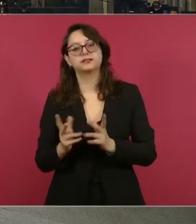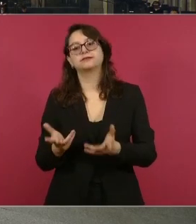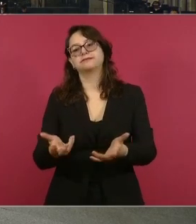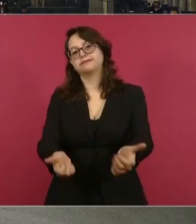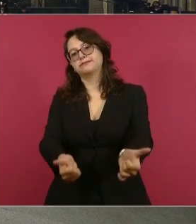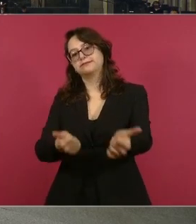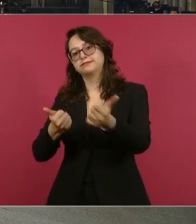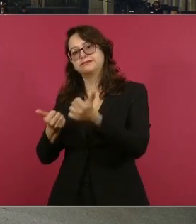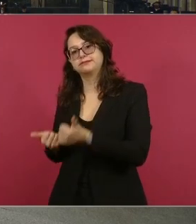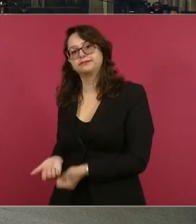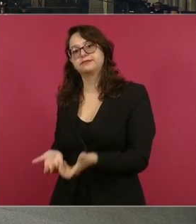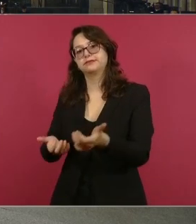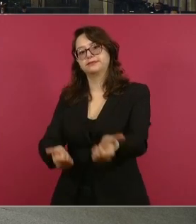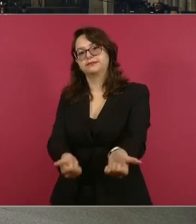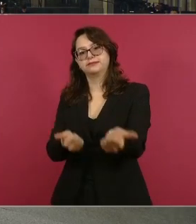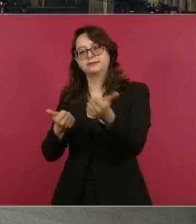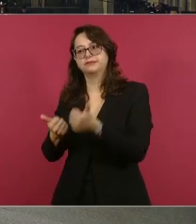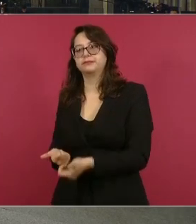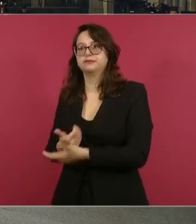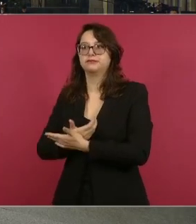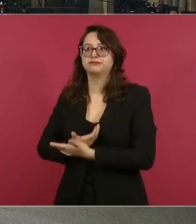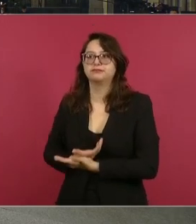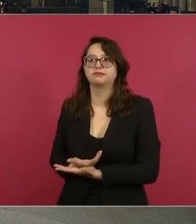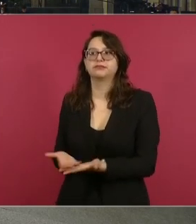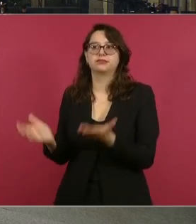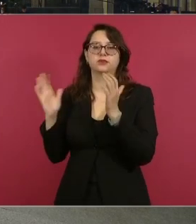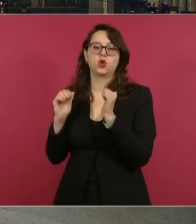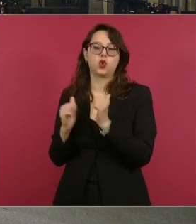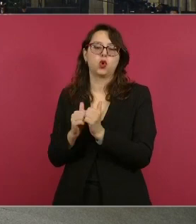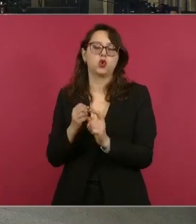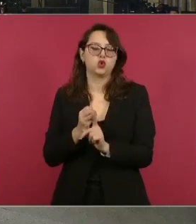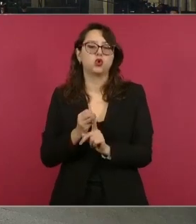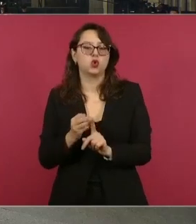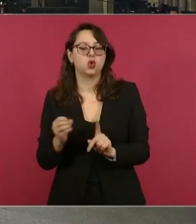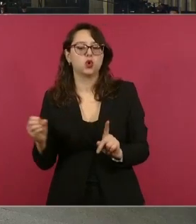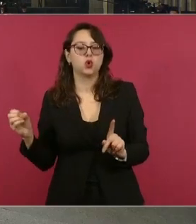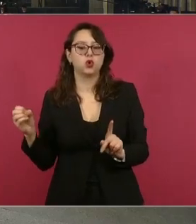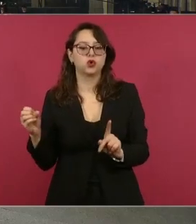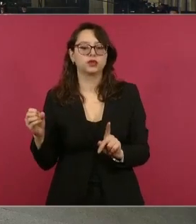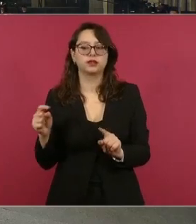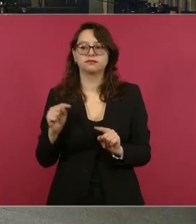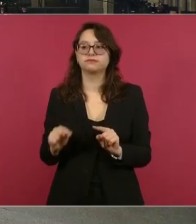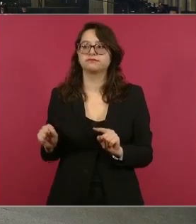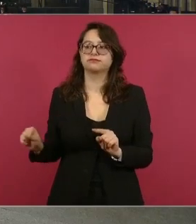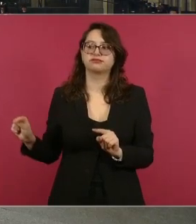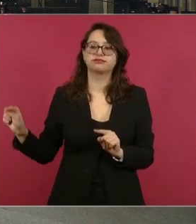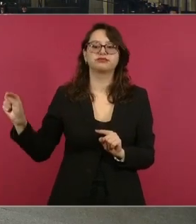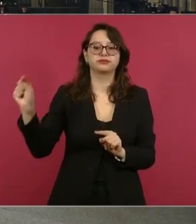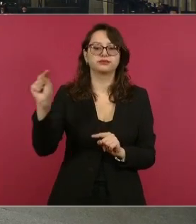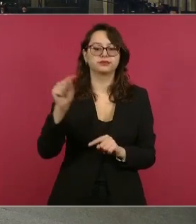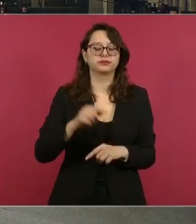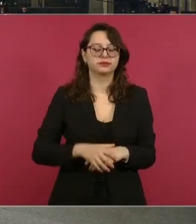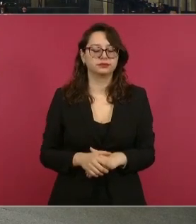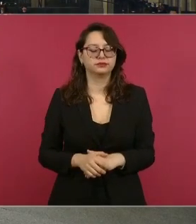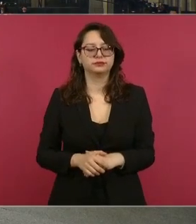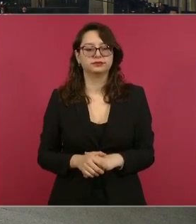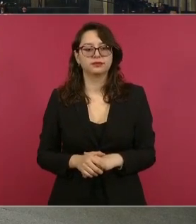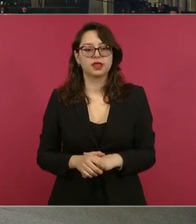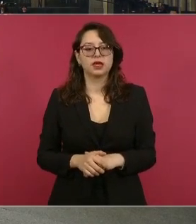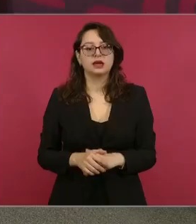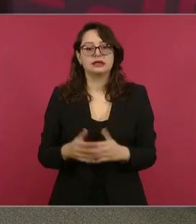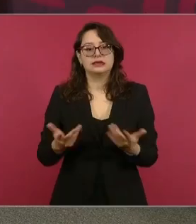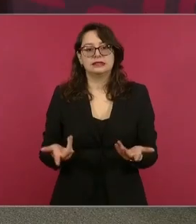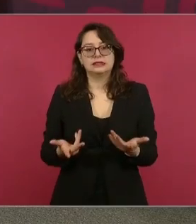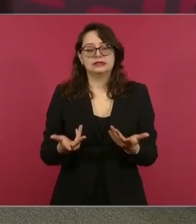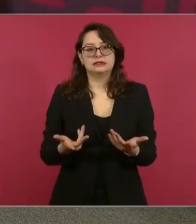a Acapulco, para su distribución ordenada en los diferentes puntos donde se requiera. Lo que tratamos de